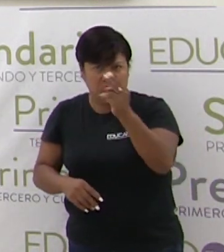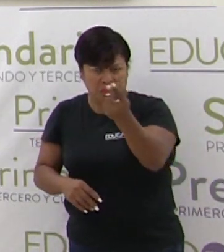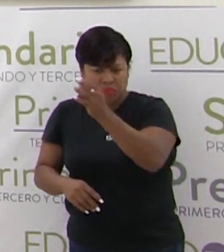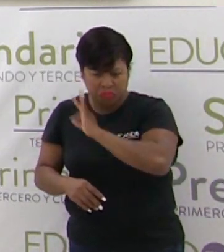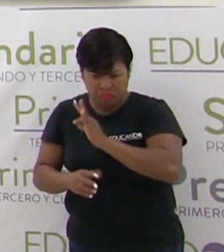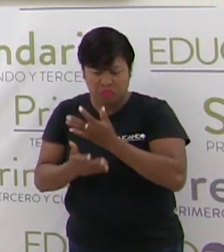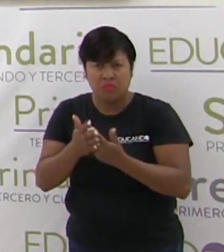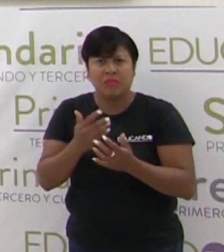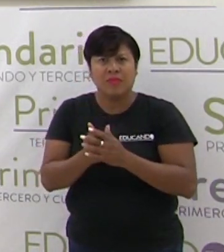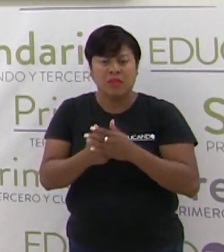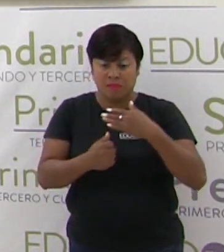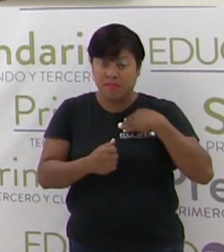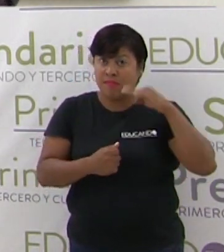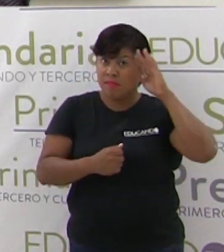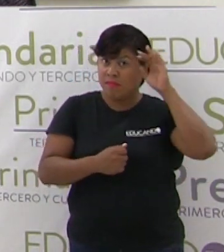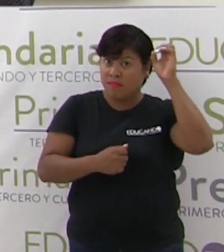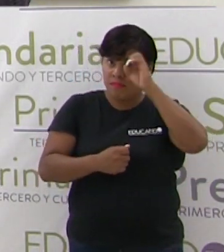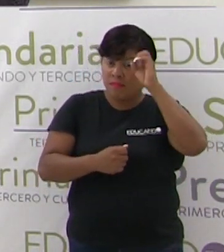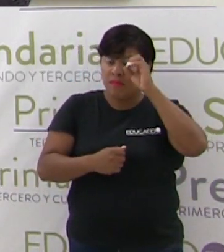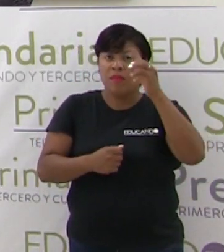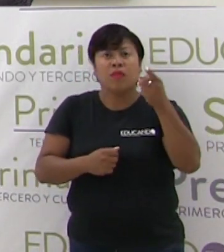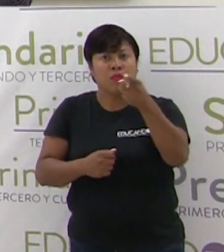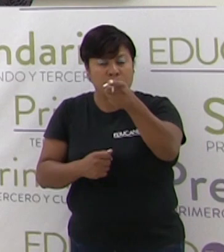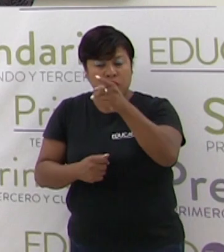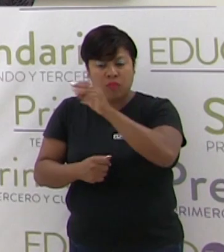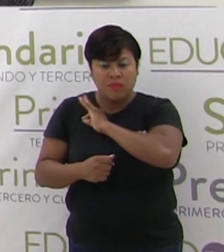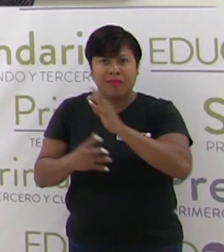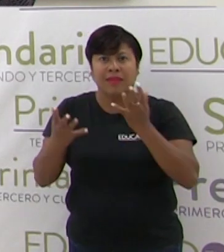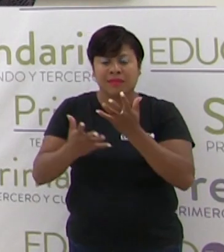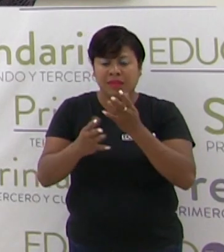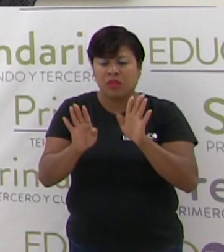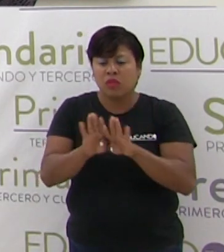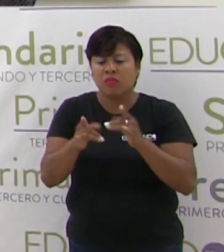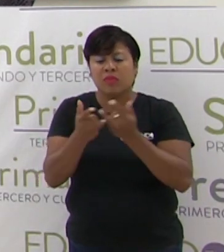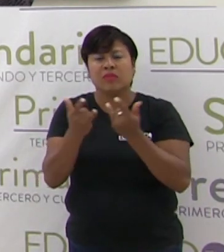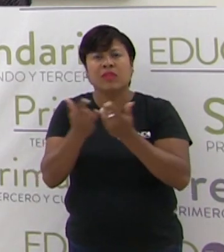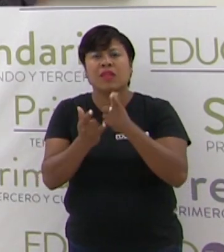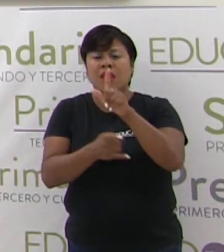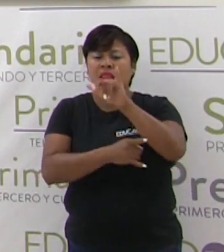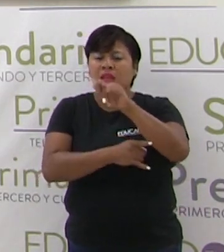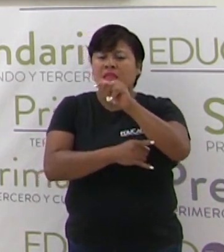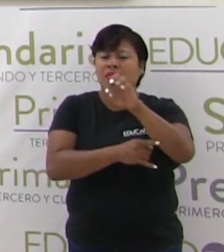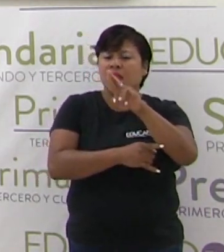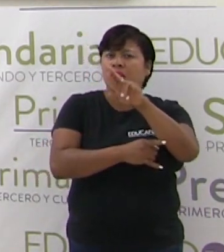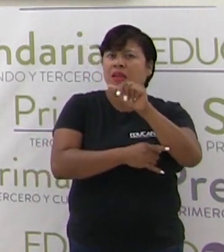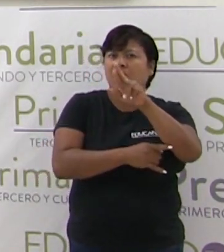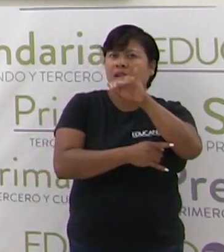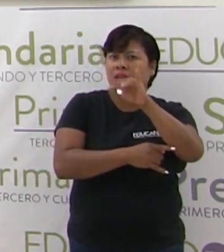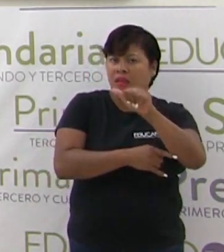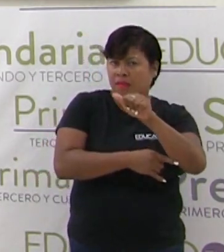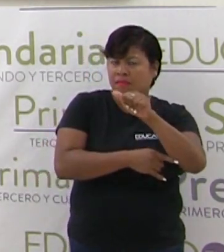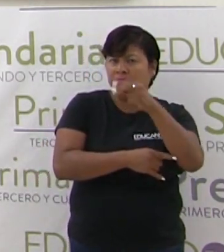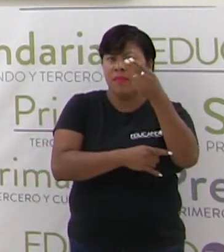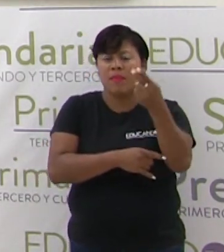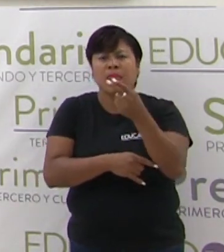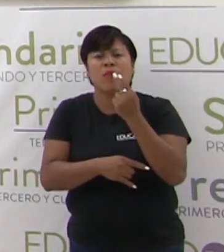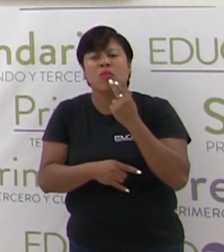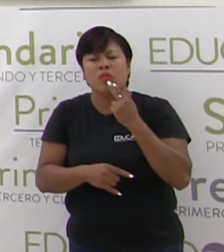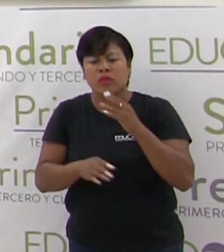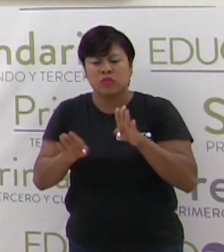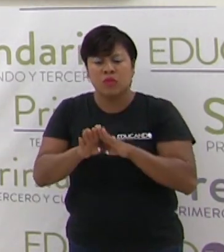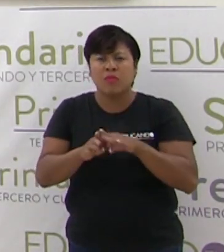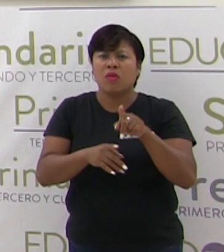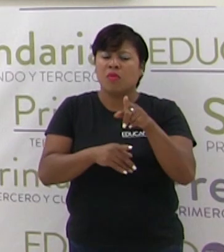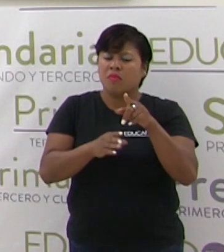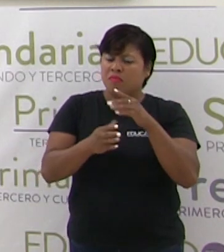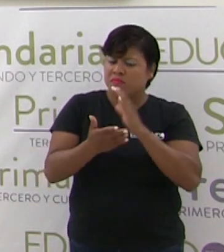Lo que yo recomiendo es que ustedes hagan una crónica literaria, que utilicen recursos